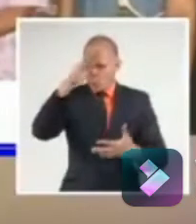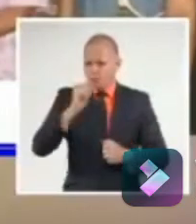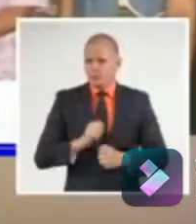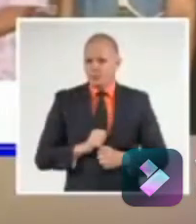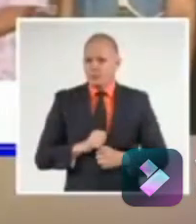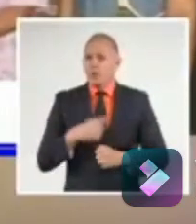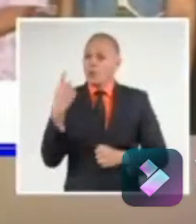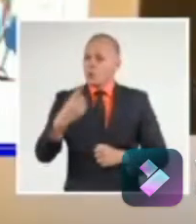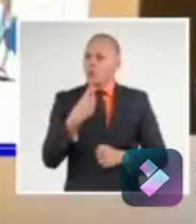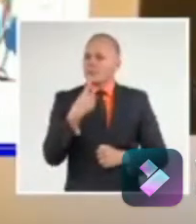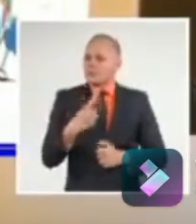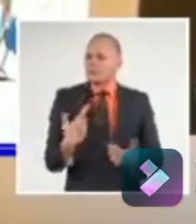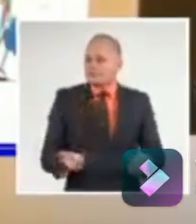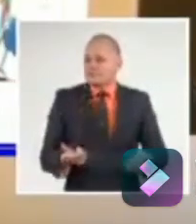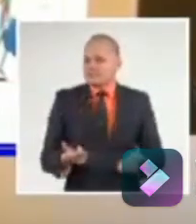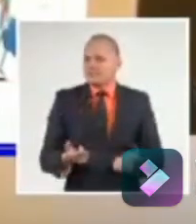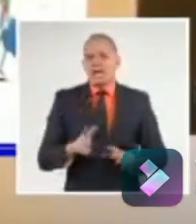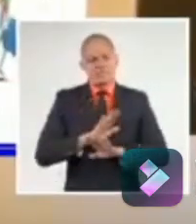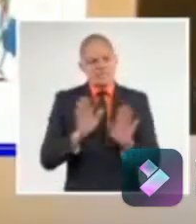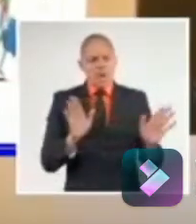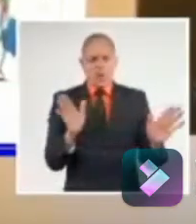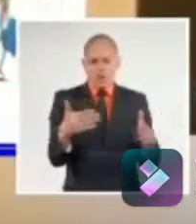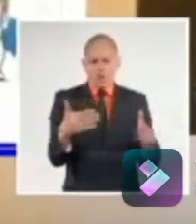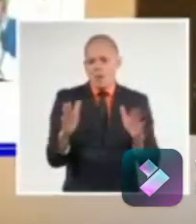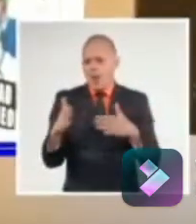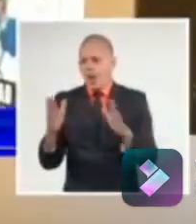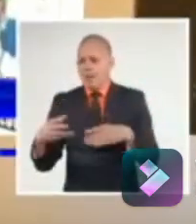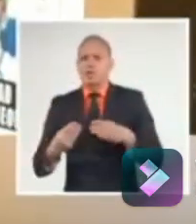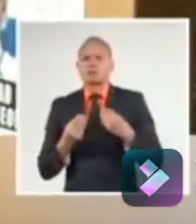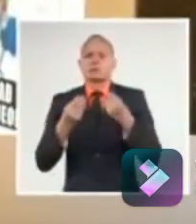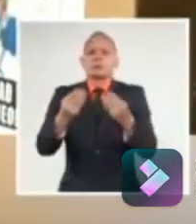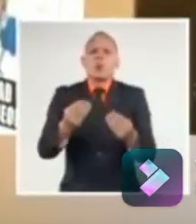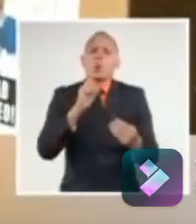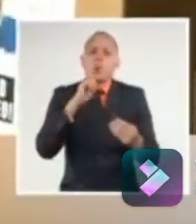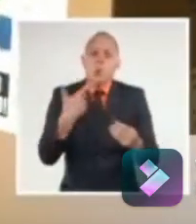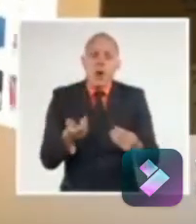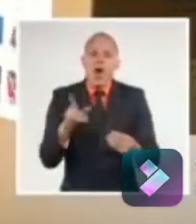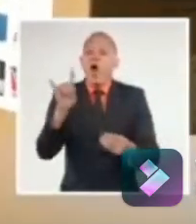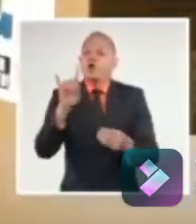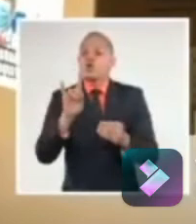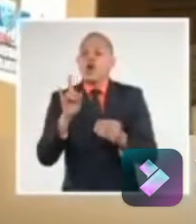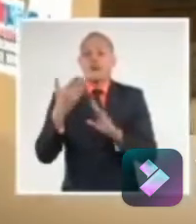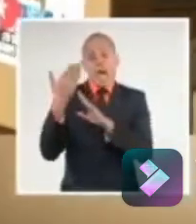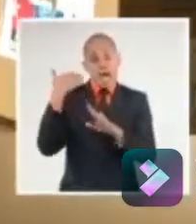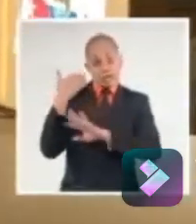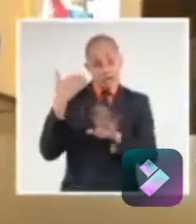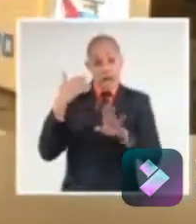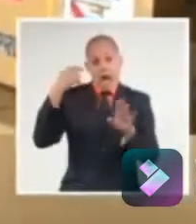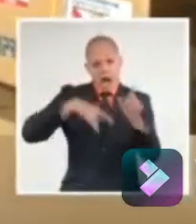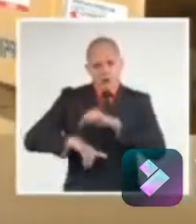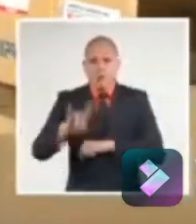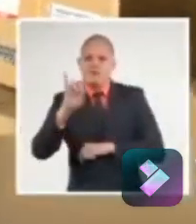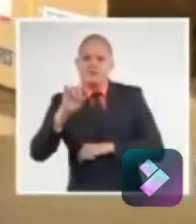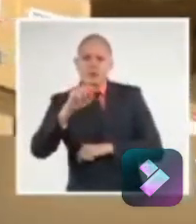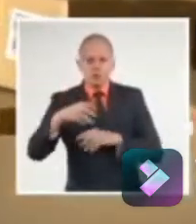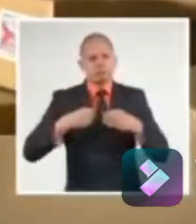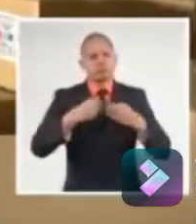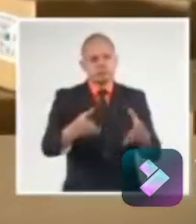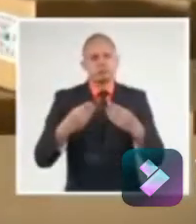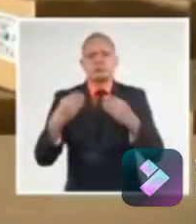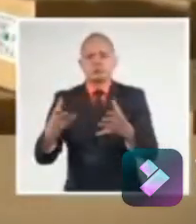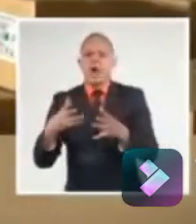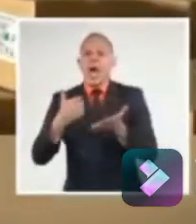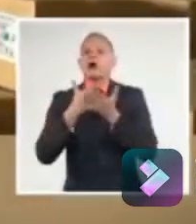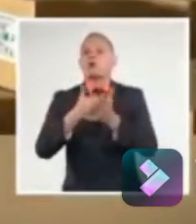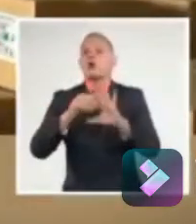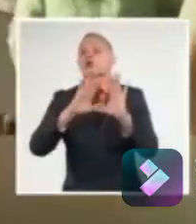comunicamos con profunda alegría que ha arribado a Puerto de Cuba el noveno envío de ayuda y primero